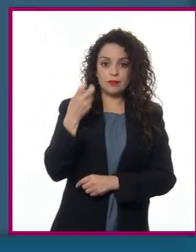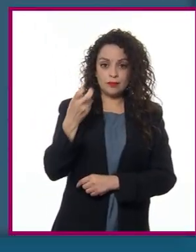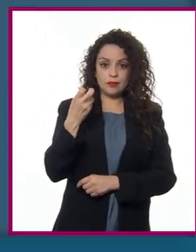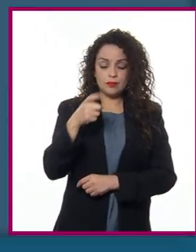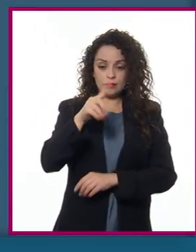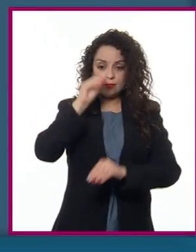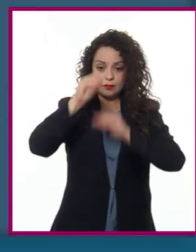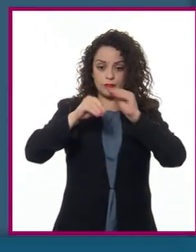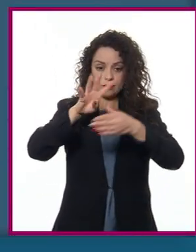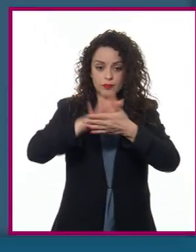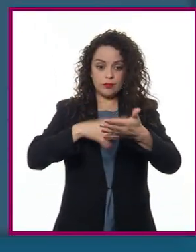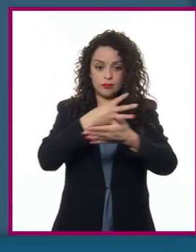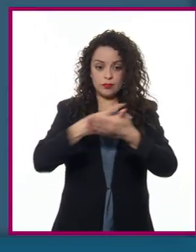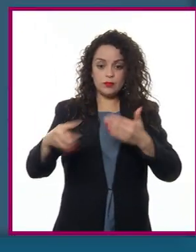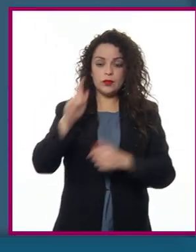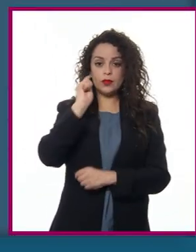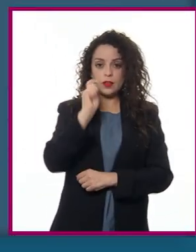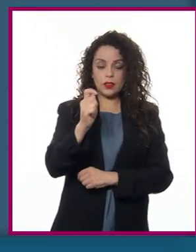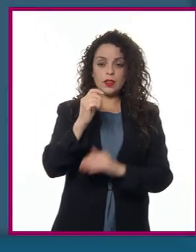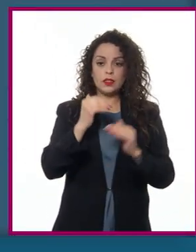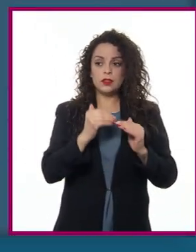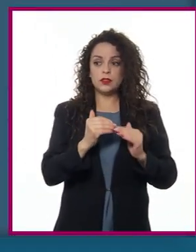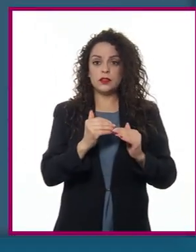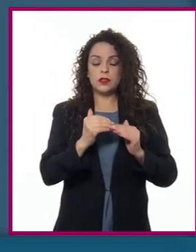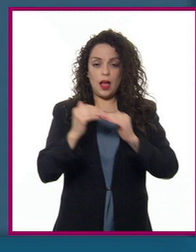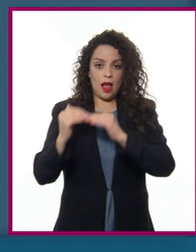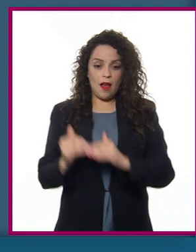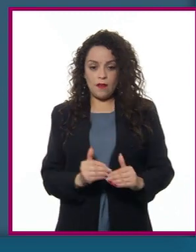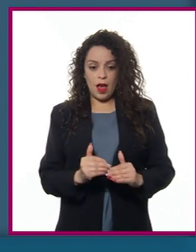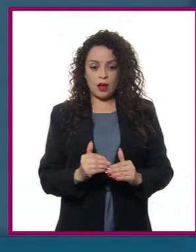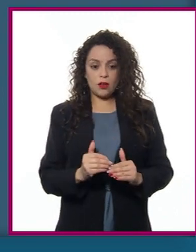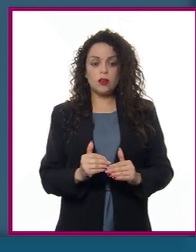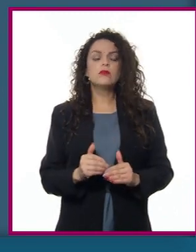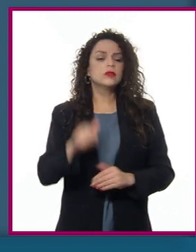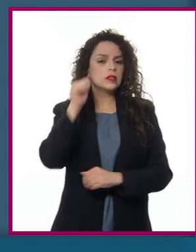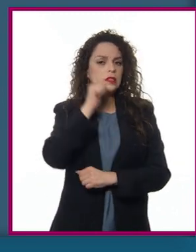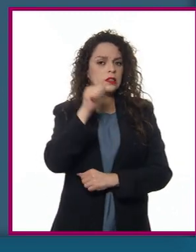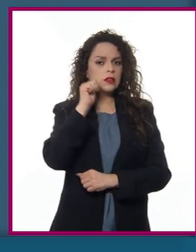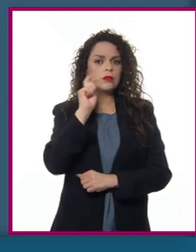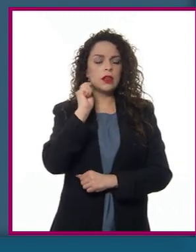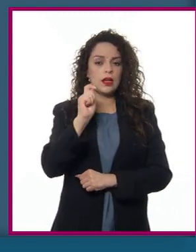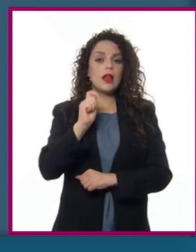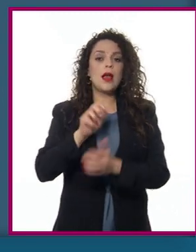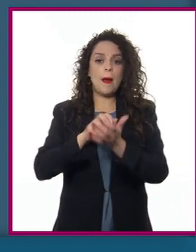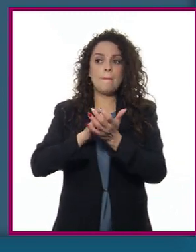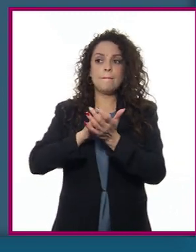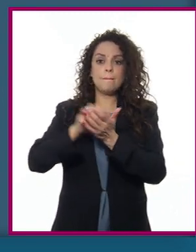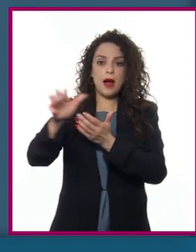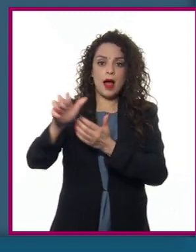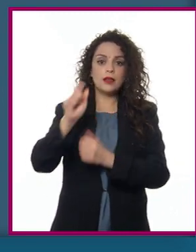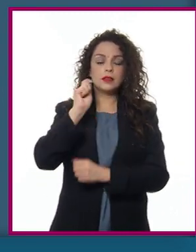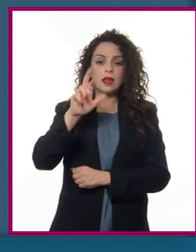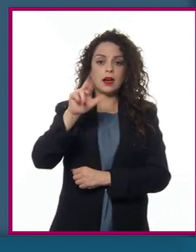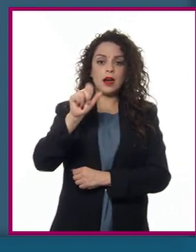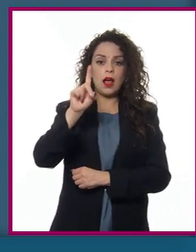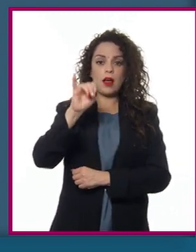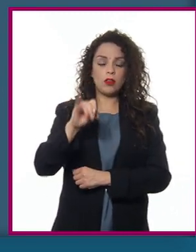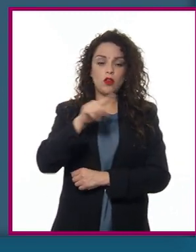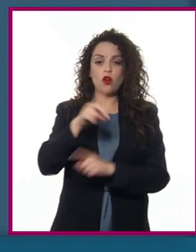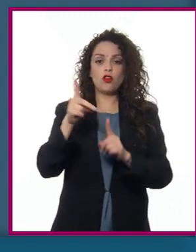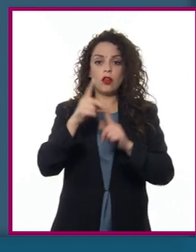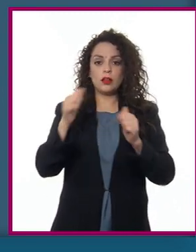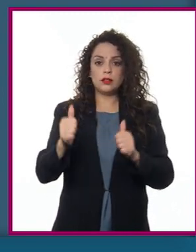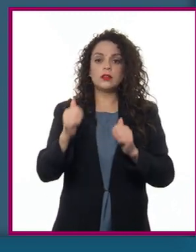que se encuentran en la parte inferior de la tabla periódica normalmente son mayores a los radios de los elementos